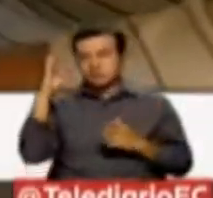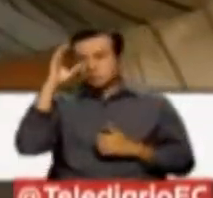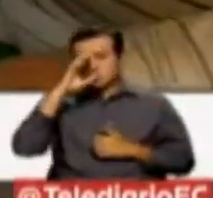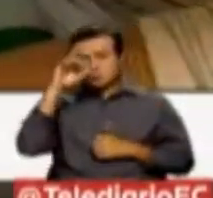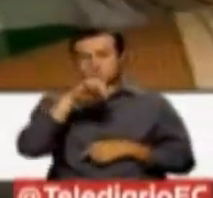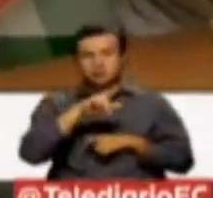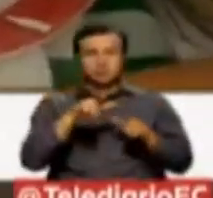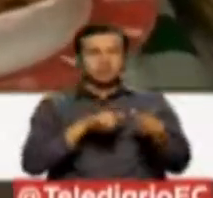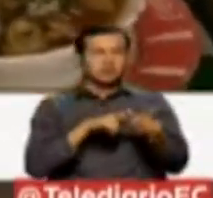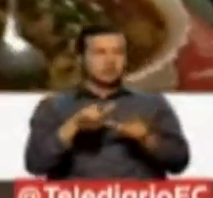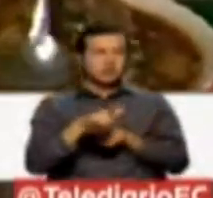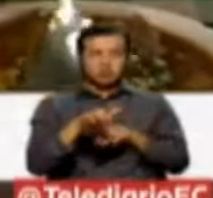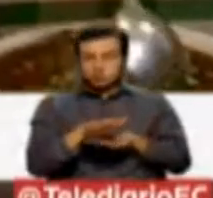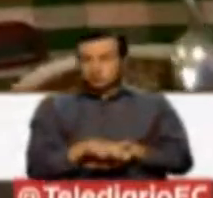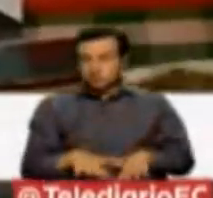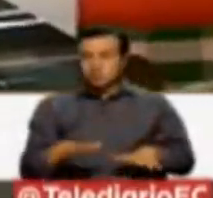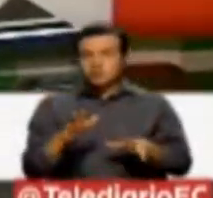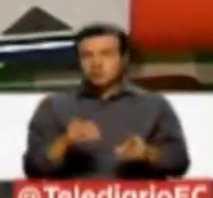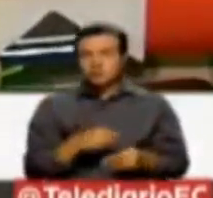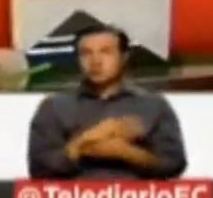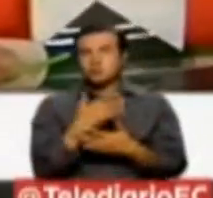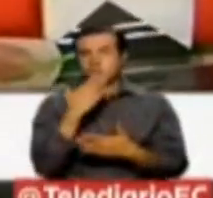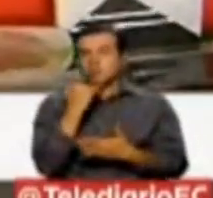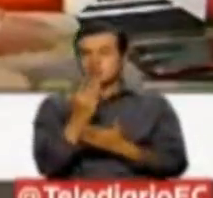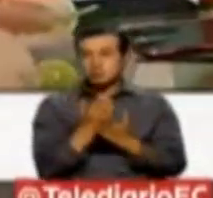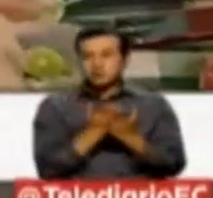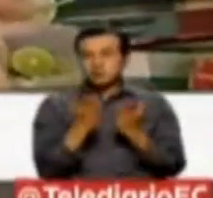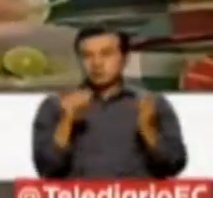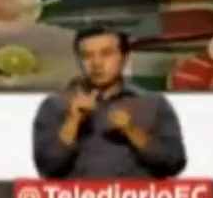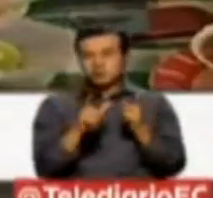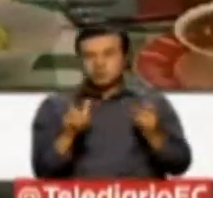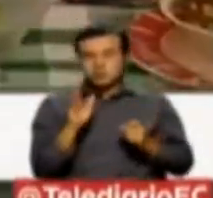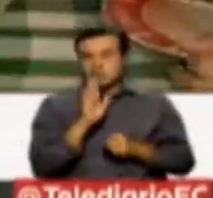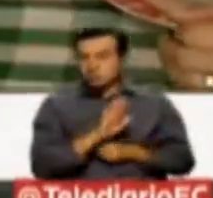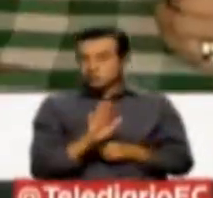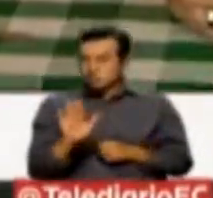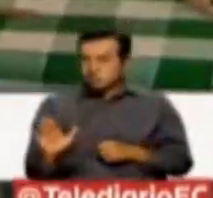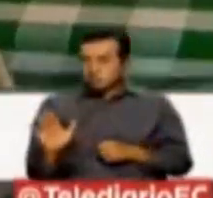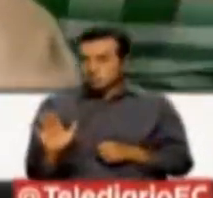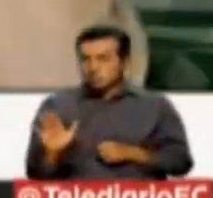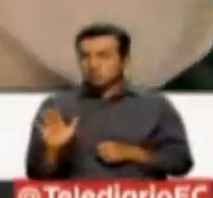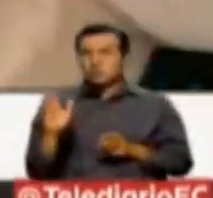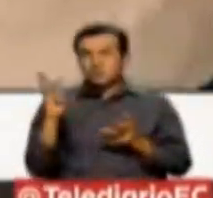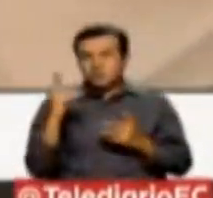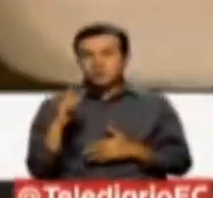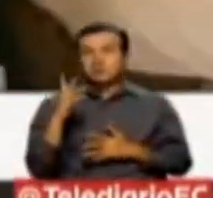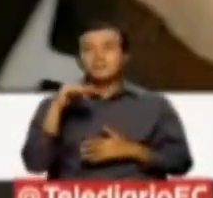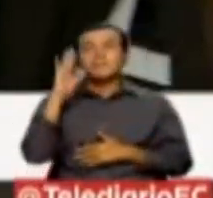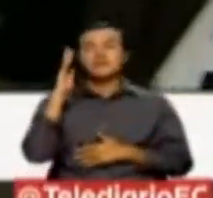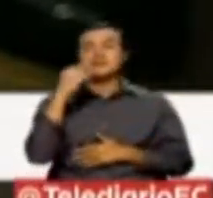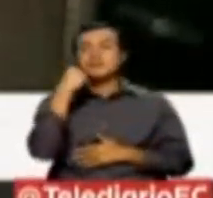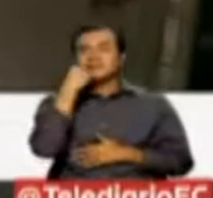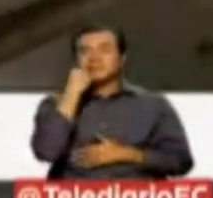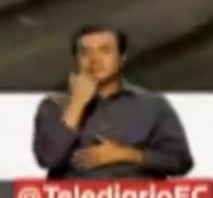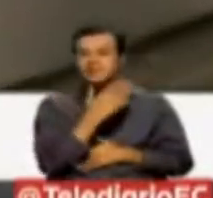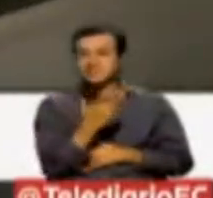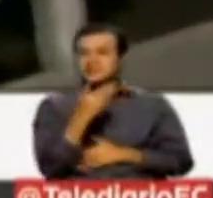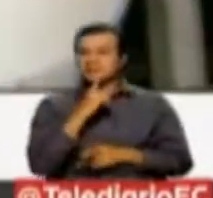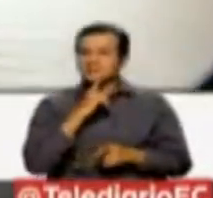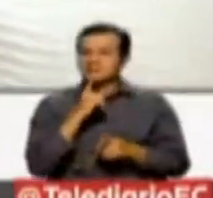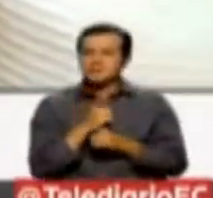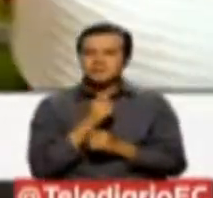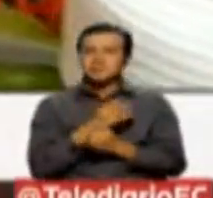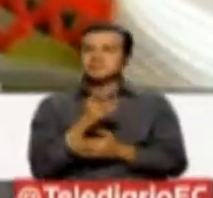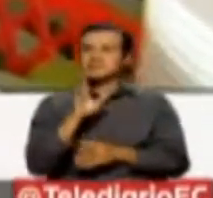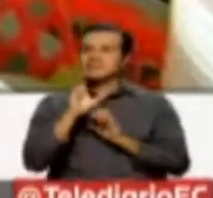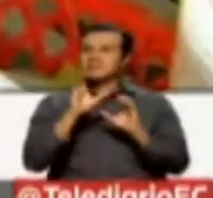un local para ofrecer un mejor servicio a los clientes y ofrecerles más comodidad. Aquí están los clientes, ¿puedo